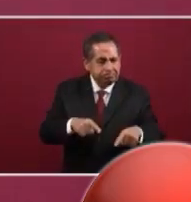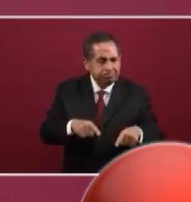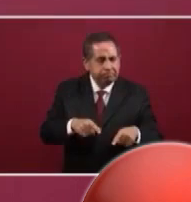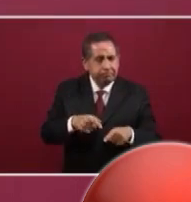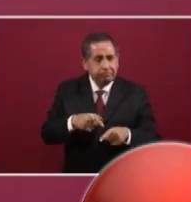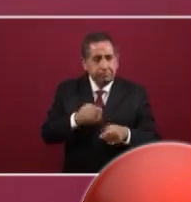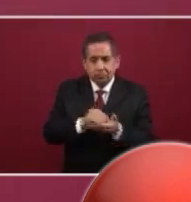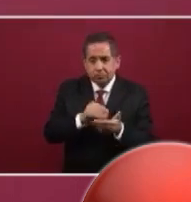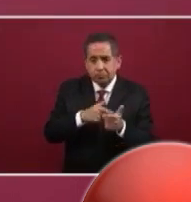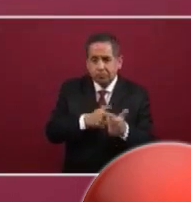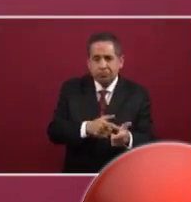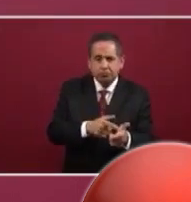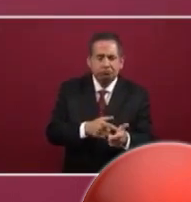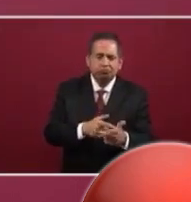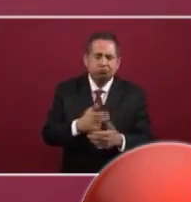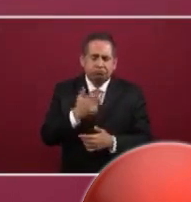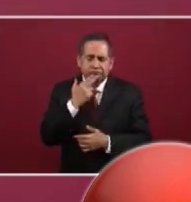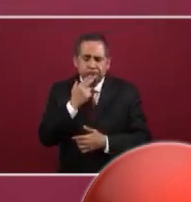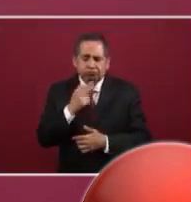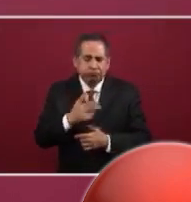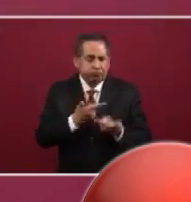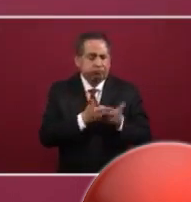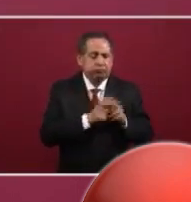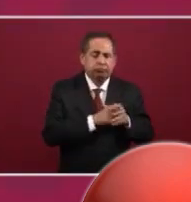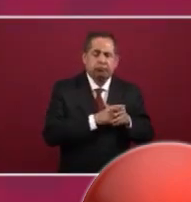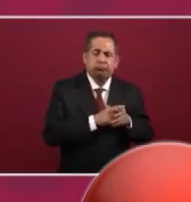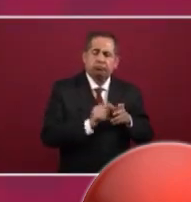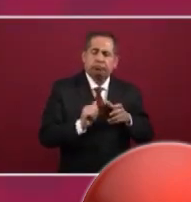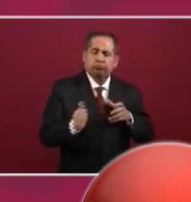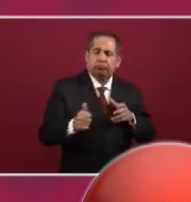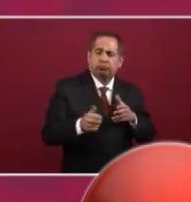No funcionó el modelo neoliberal.